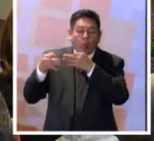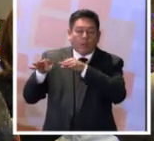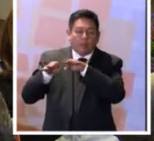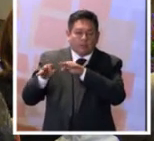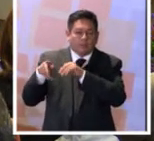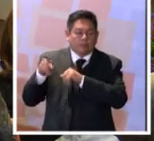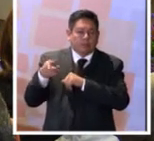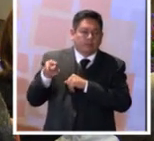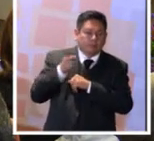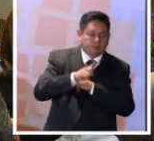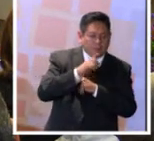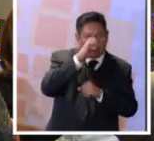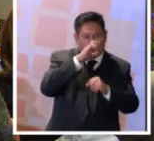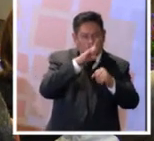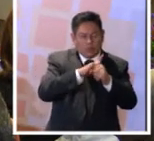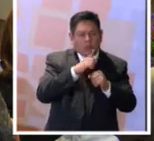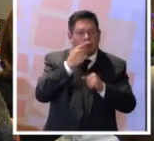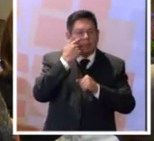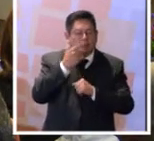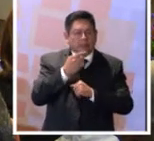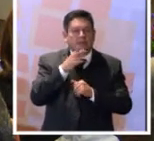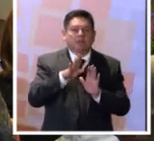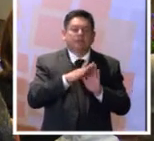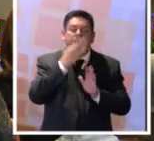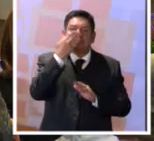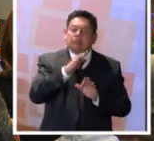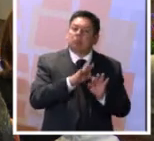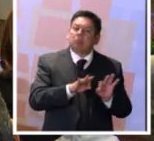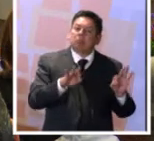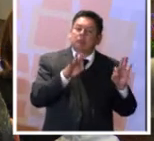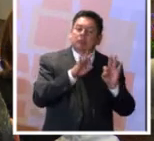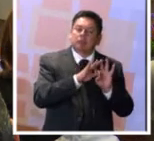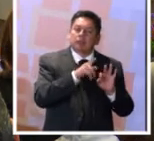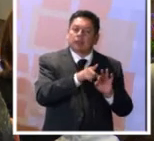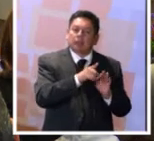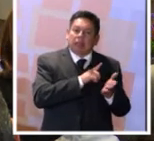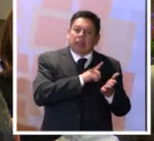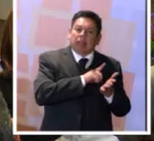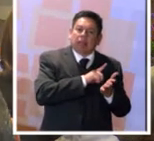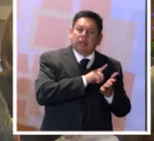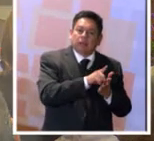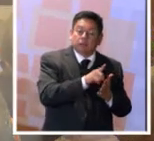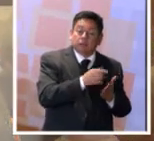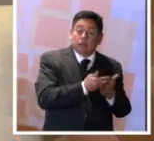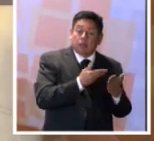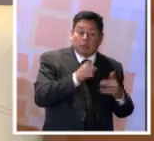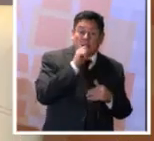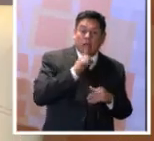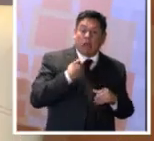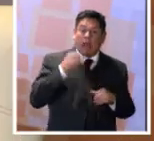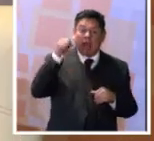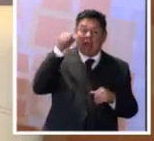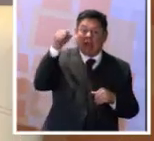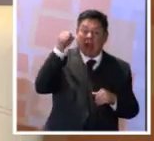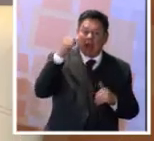hay un revanchismo de derechos. No estamos en una cultura de la revancha por los derechos.